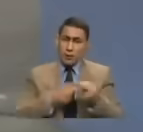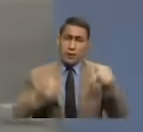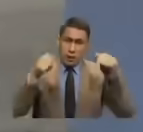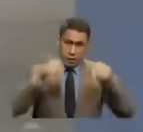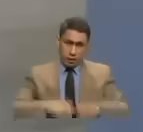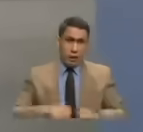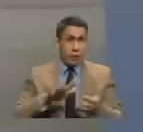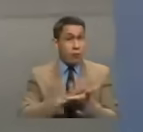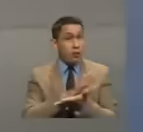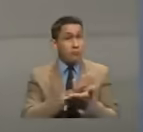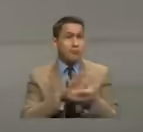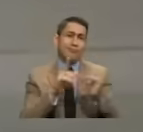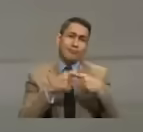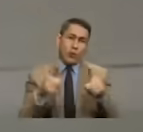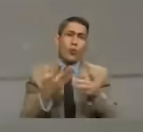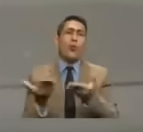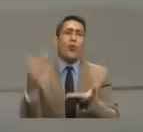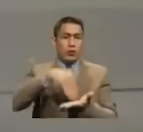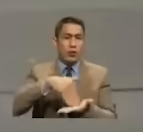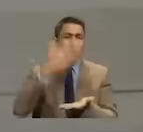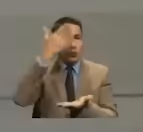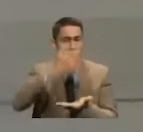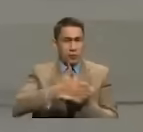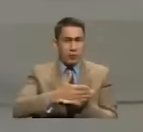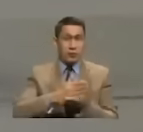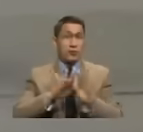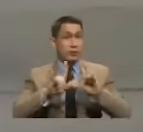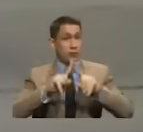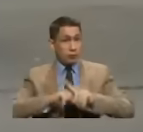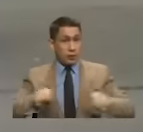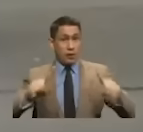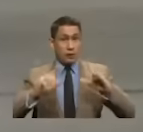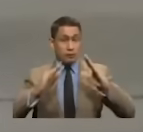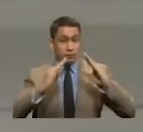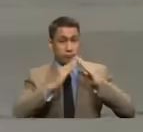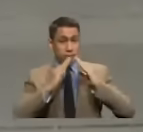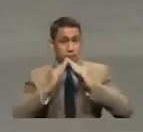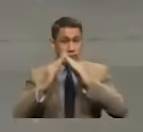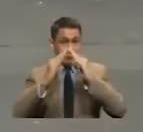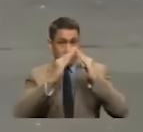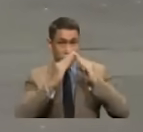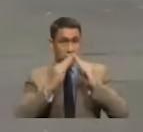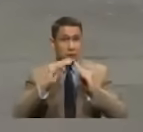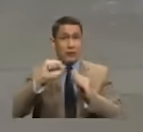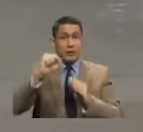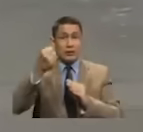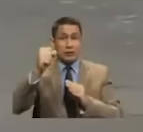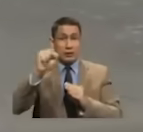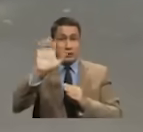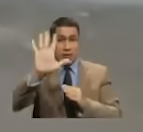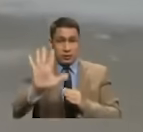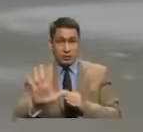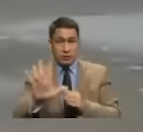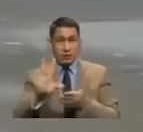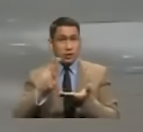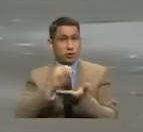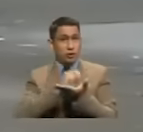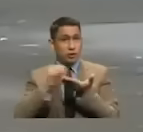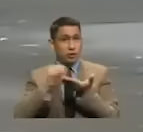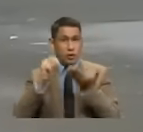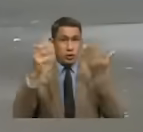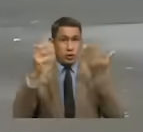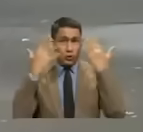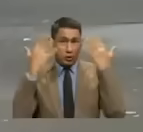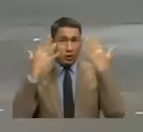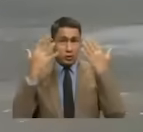aulas. Esto se extiende también a las viviendas que están, por ejemplo, en el sector de Sauces 5, acá en el norte de Guayaquil, donde